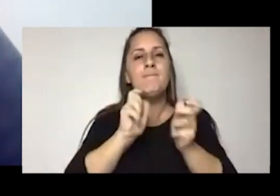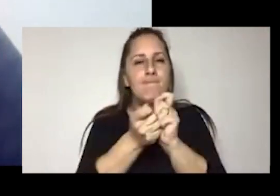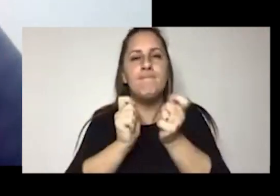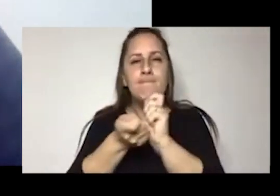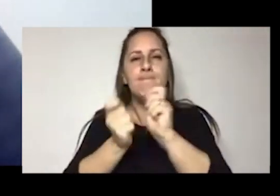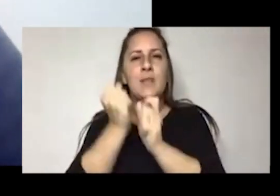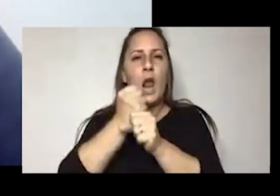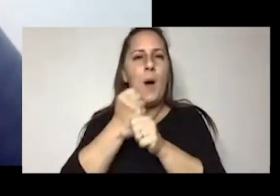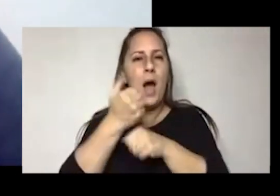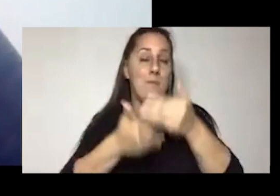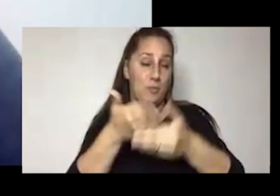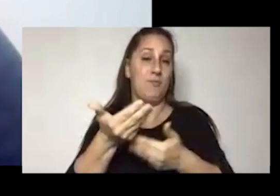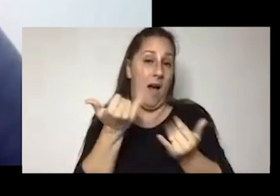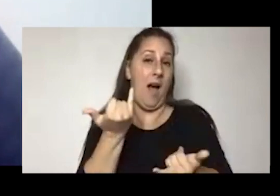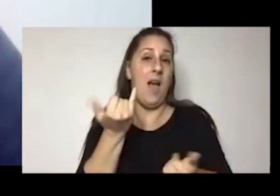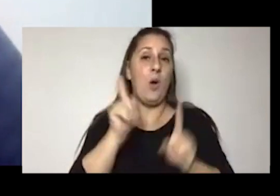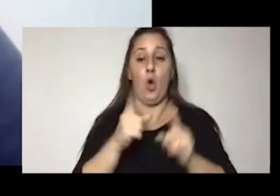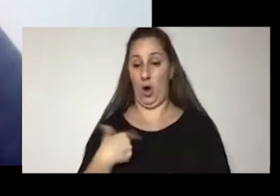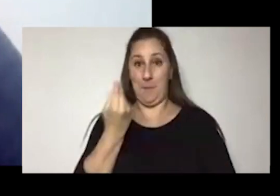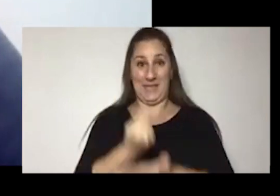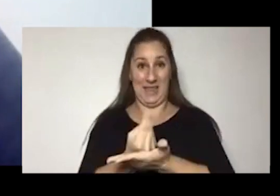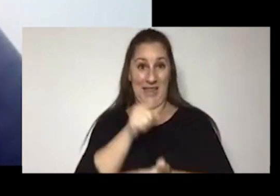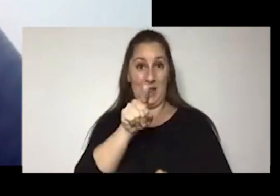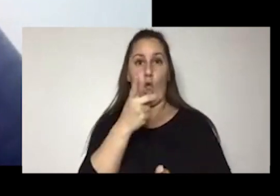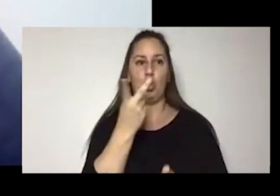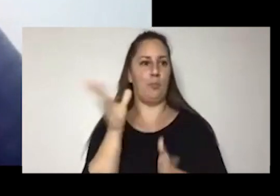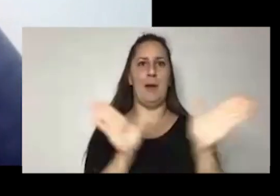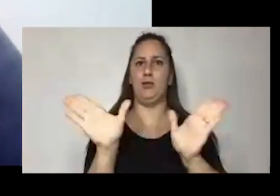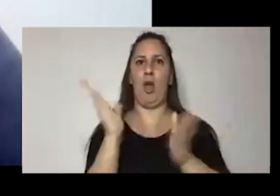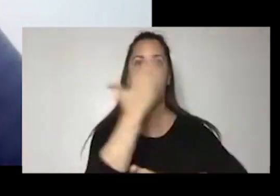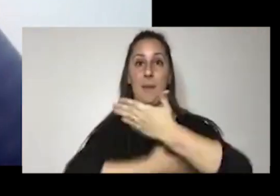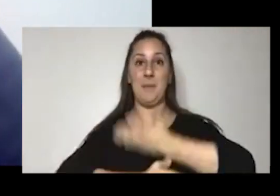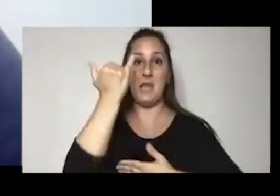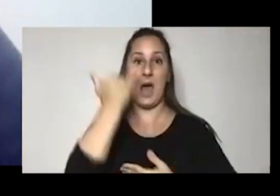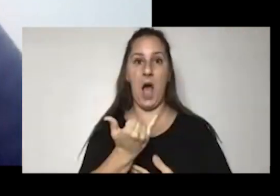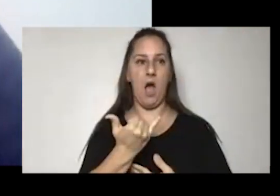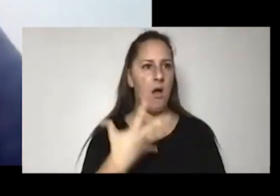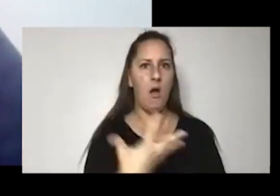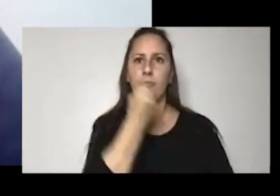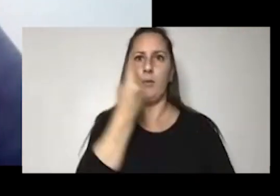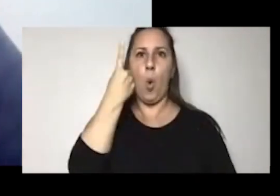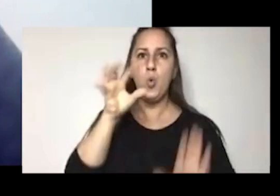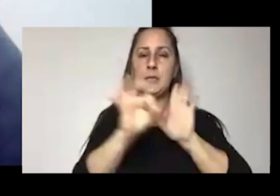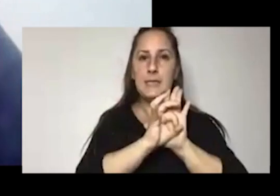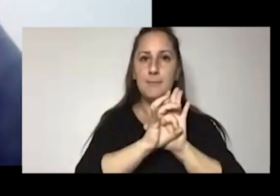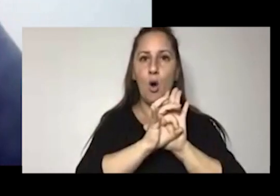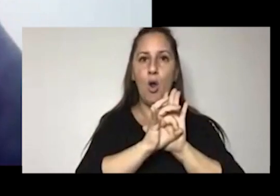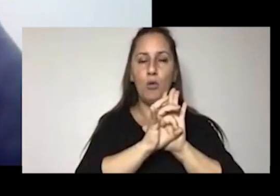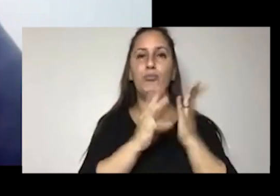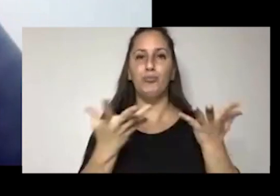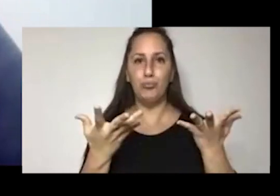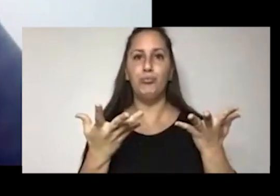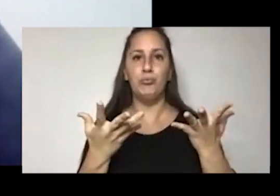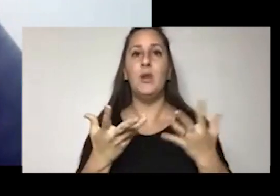que cuando uno es representante de dos personas con discapacidad, se puede obtener un solo símbolo, el primero que se inicia. Pero si cerrás la